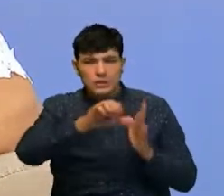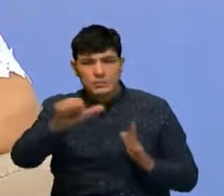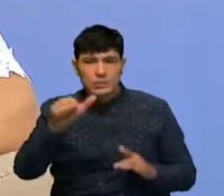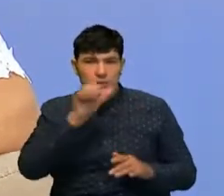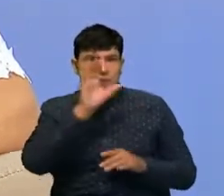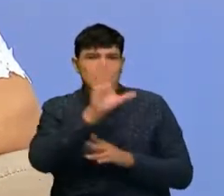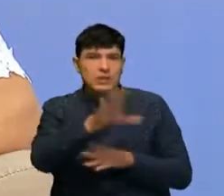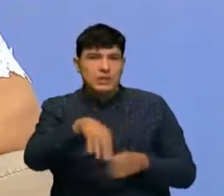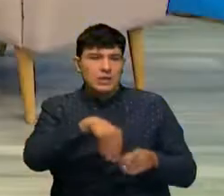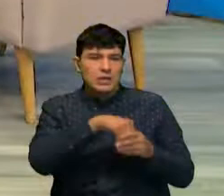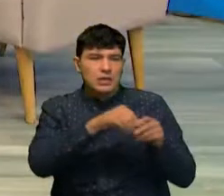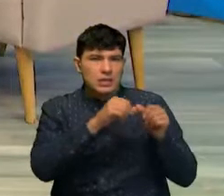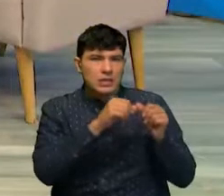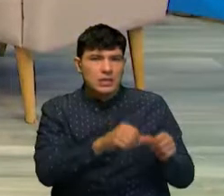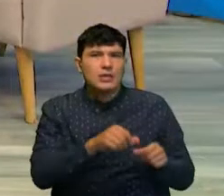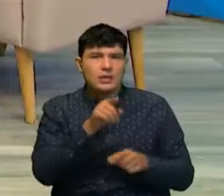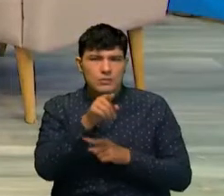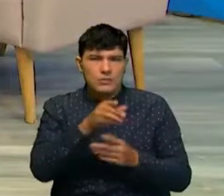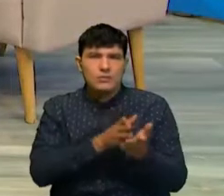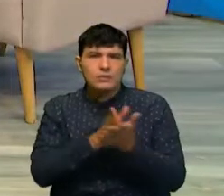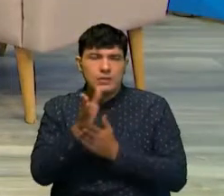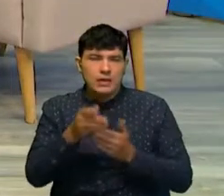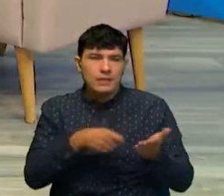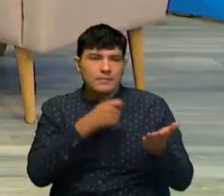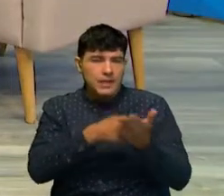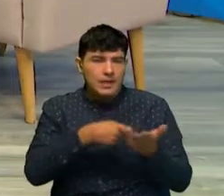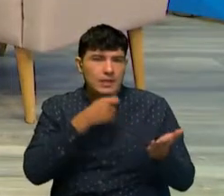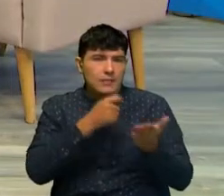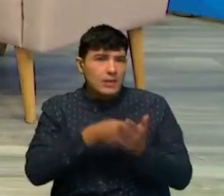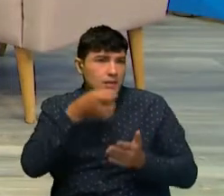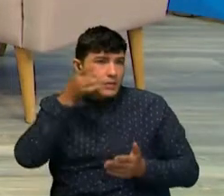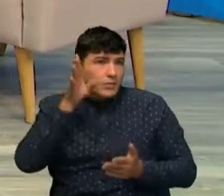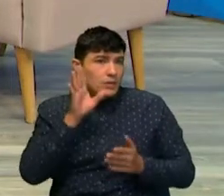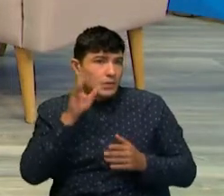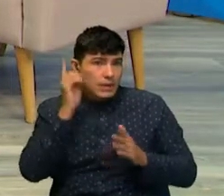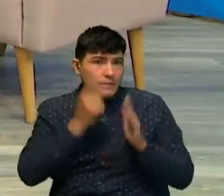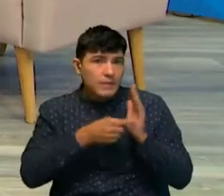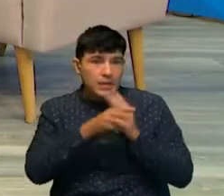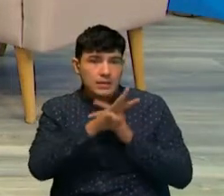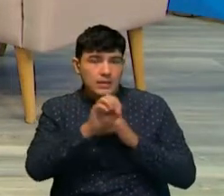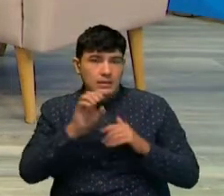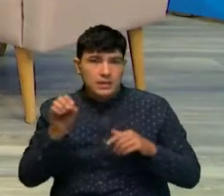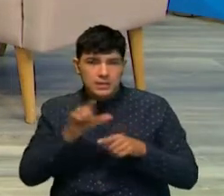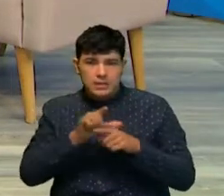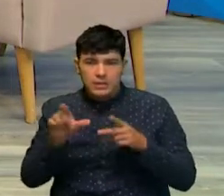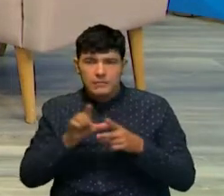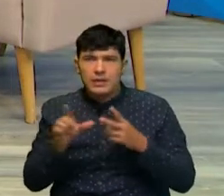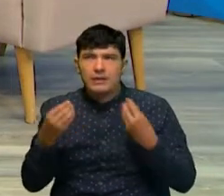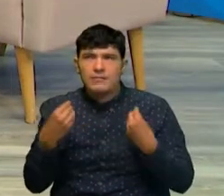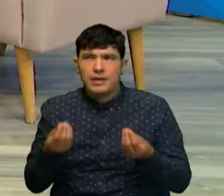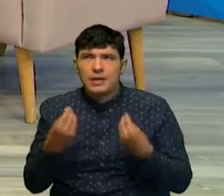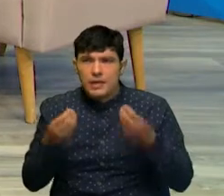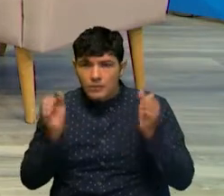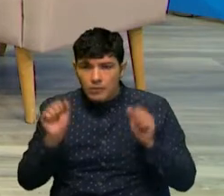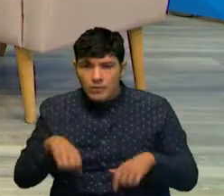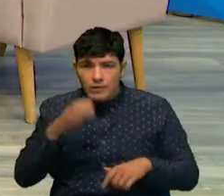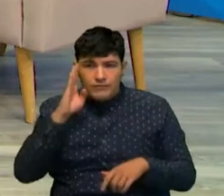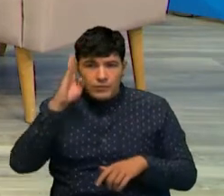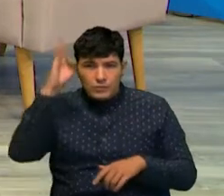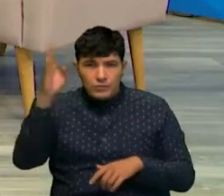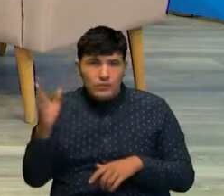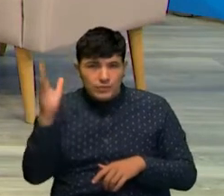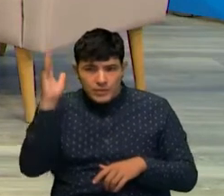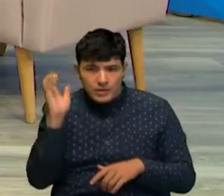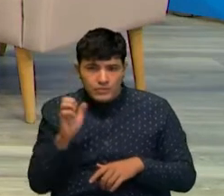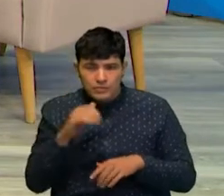ahí presente con ella, que le siga haciendo las cotizaciones y quien quita que logra las 1,300 semanas para que la pensionen. Perfecto. Que sería lo